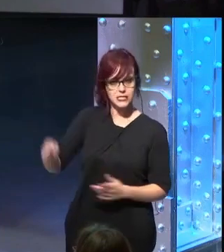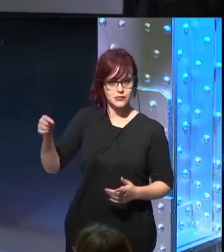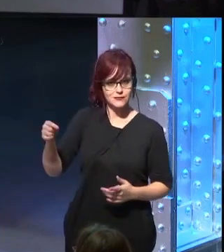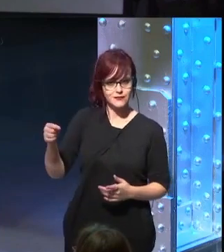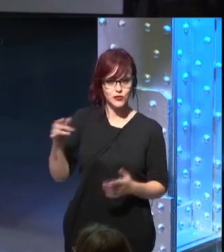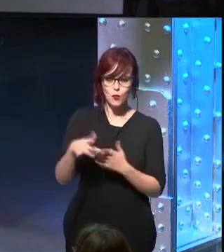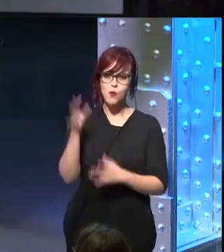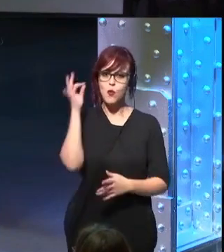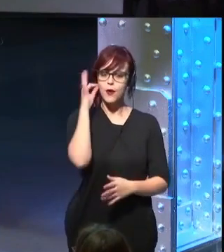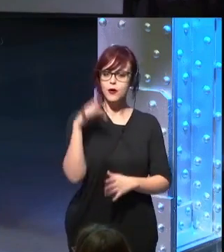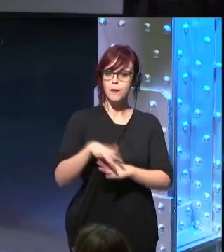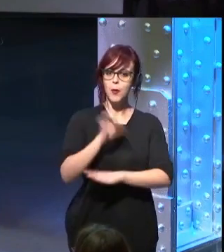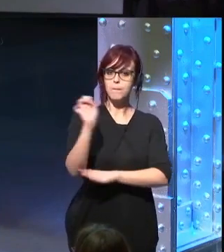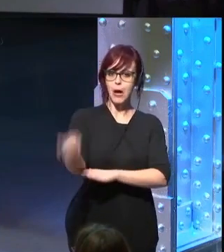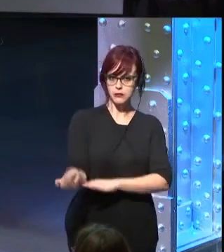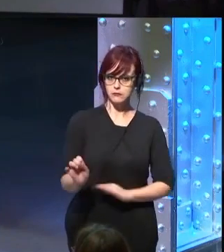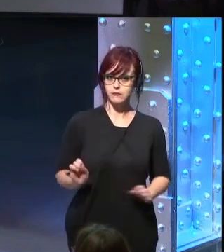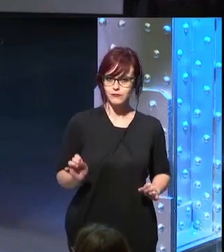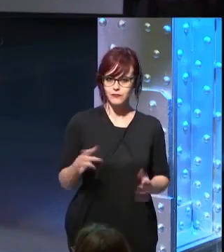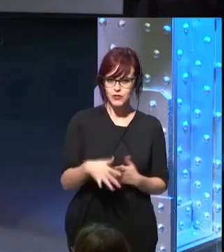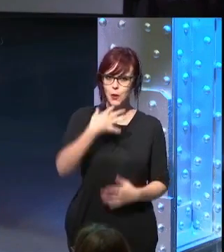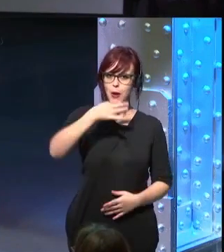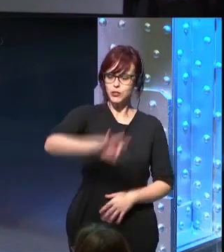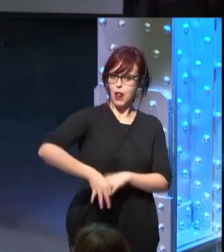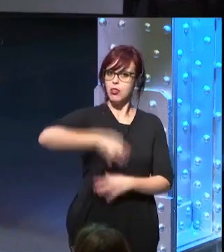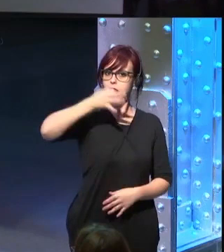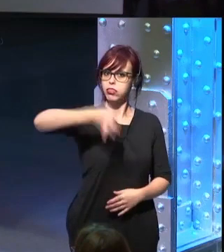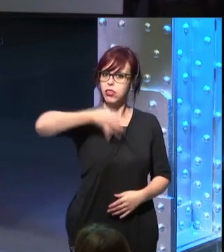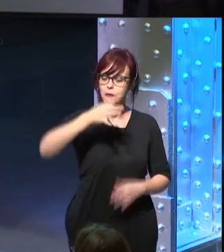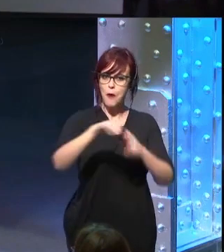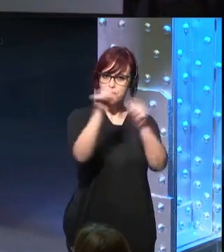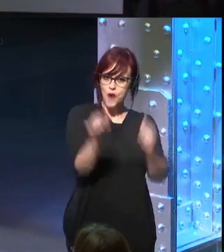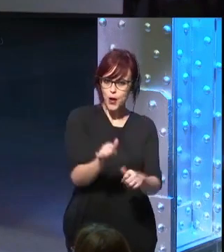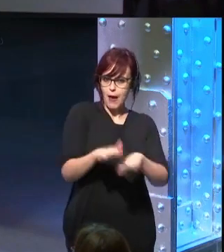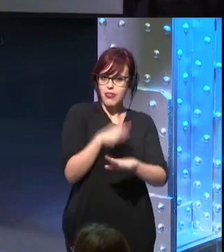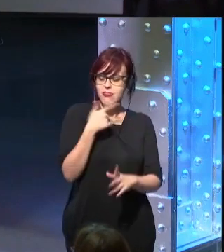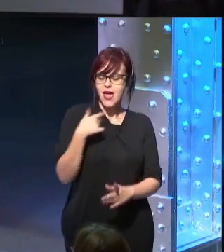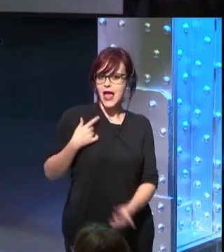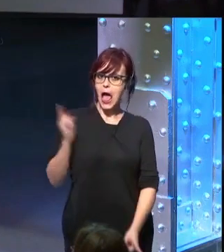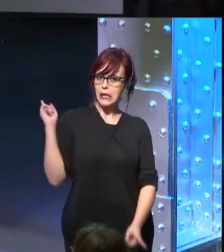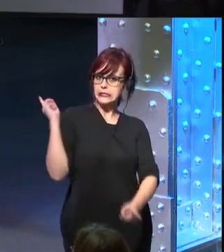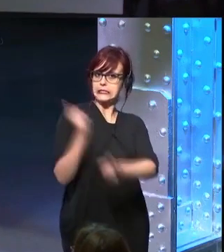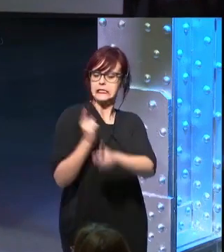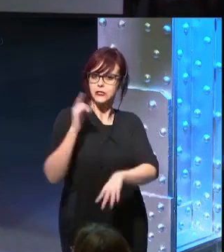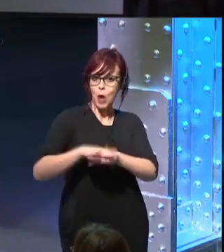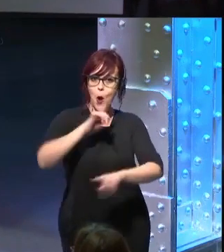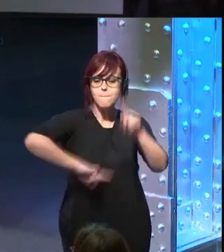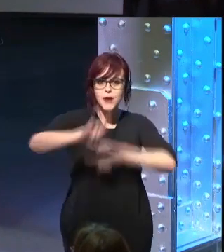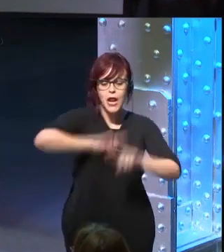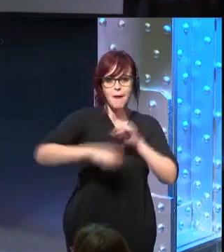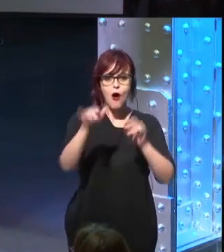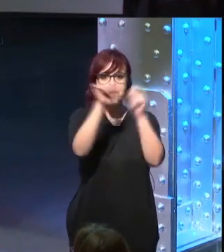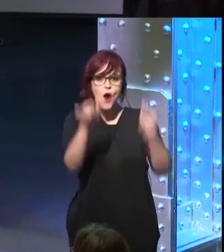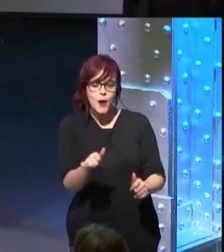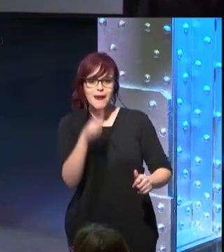de esta posibilidad, de esta oratoria, de esta forma de enfrentarse a los problemas,